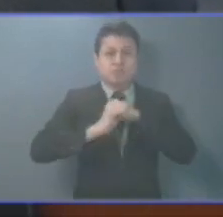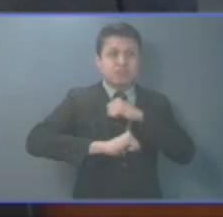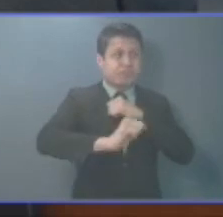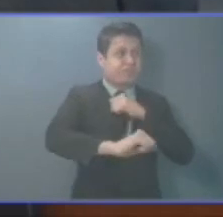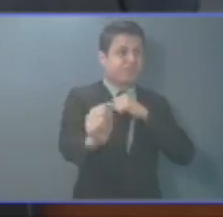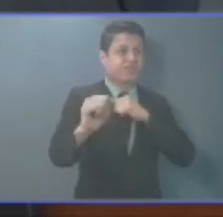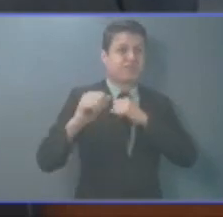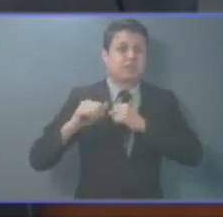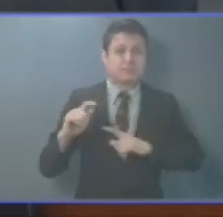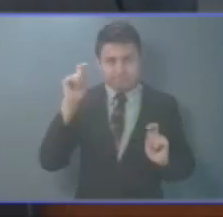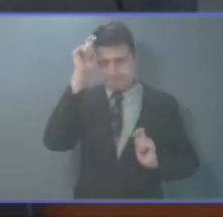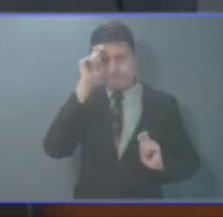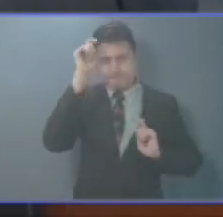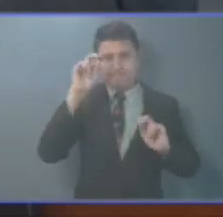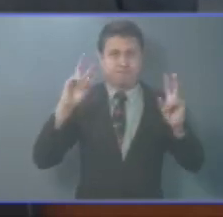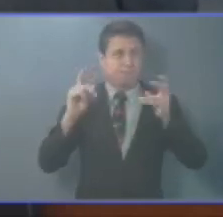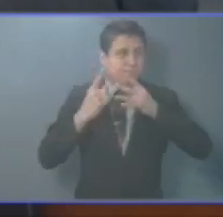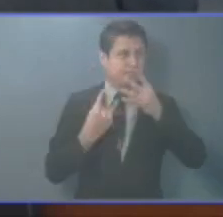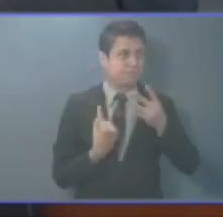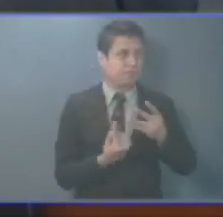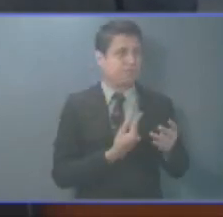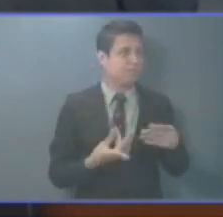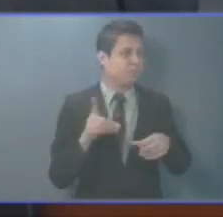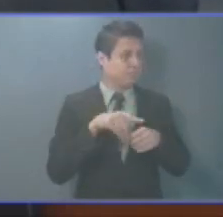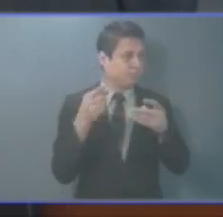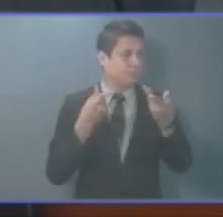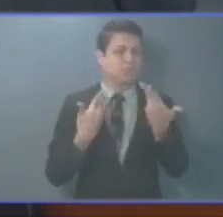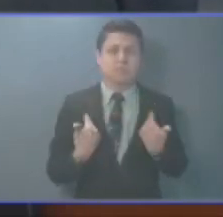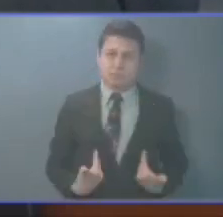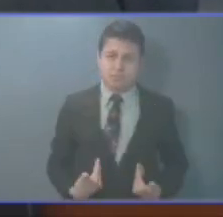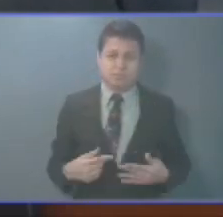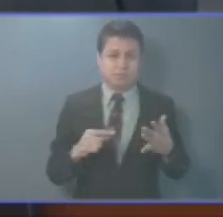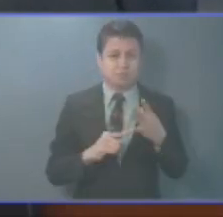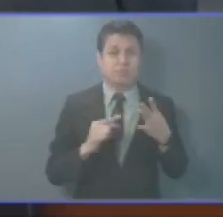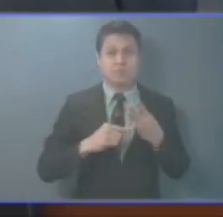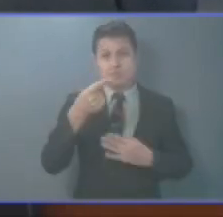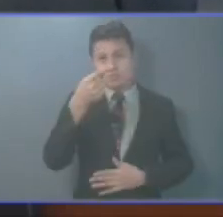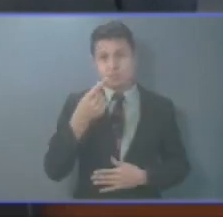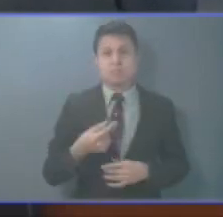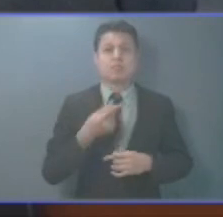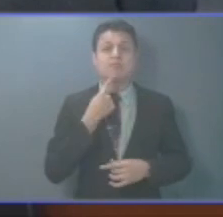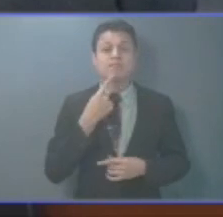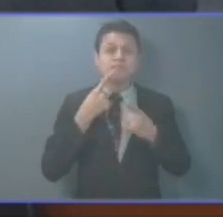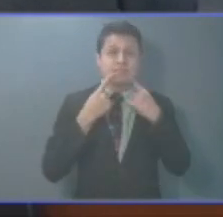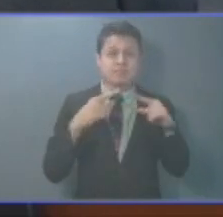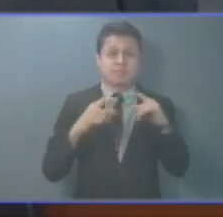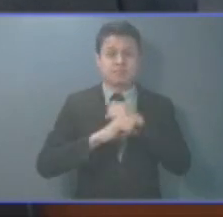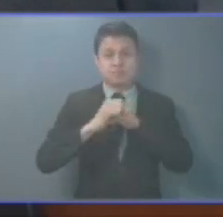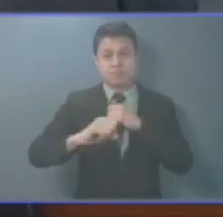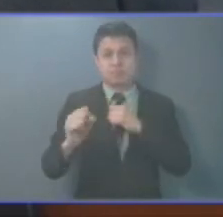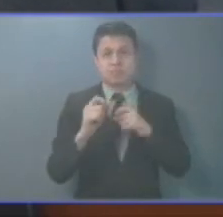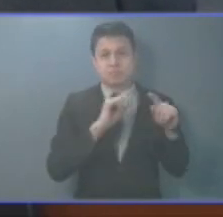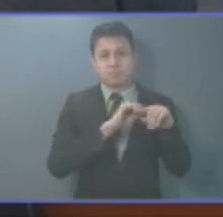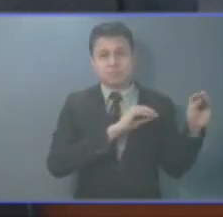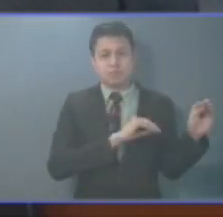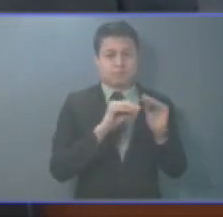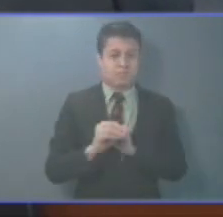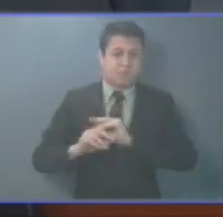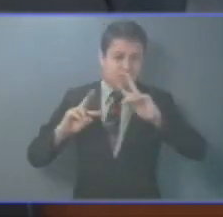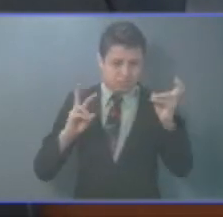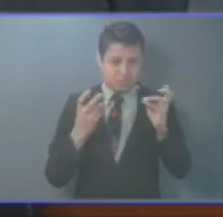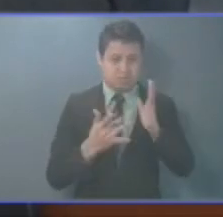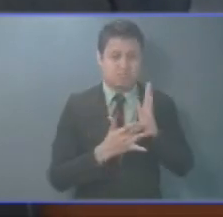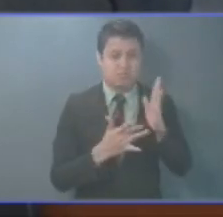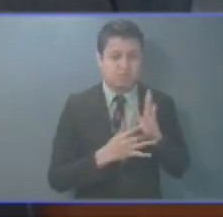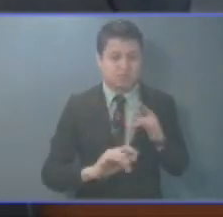con discapacidad contenidos en la presente ley. G. Formular, aprobar y publicar normas técnicas para